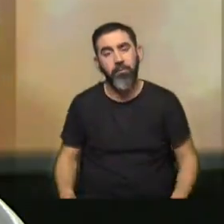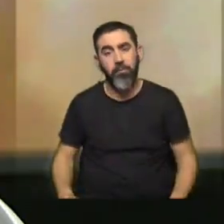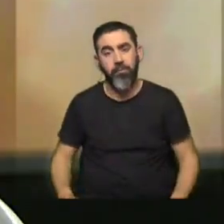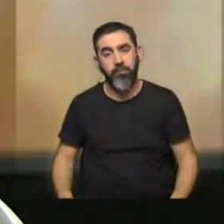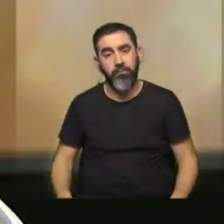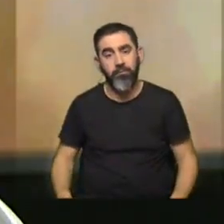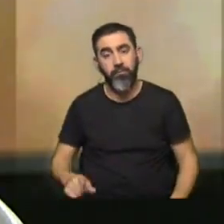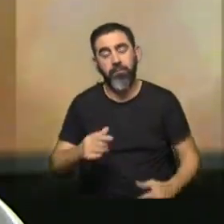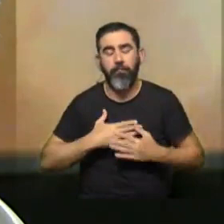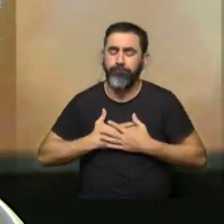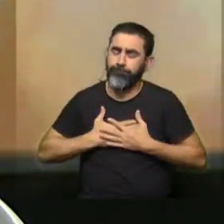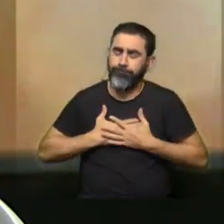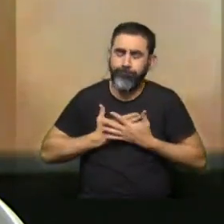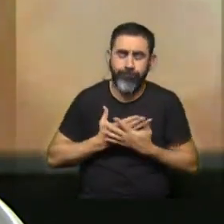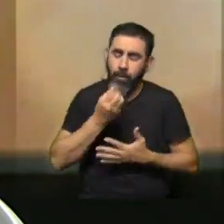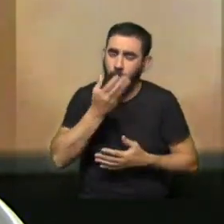muy emocionante, ¿no?